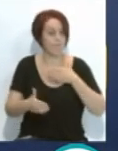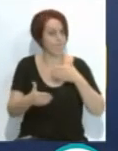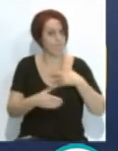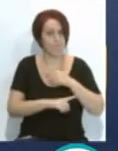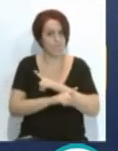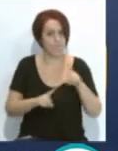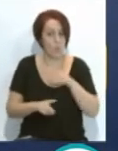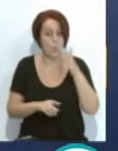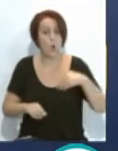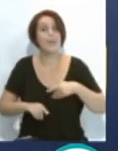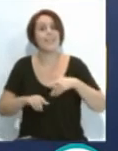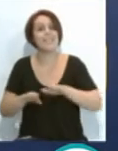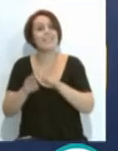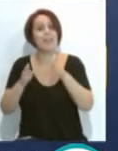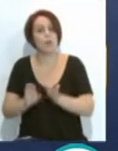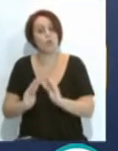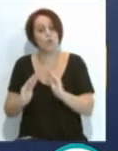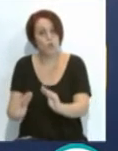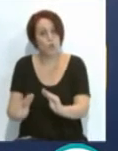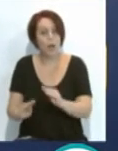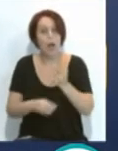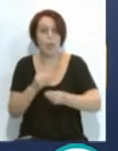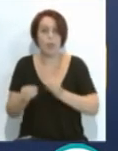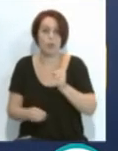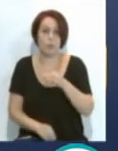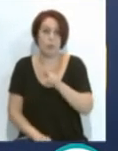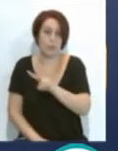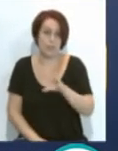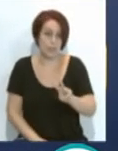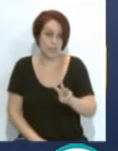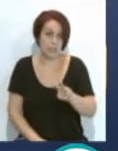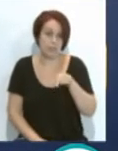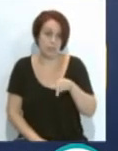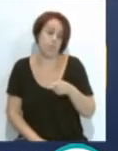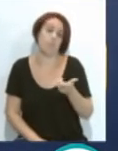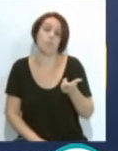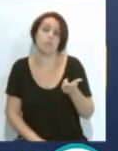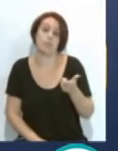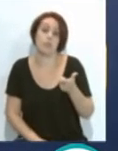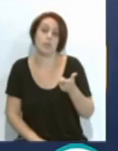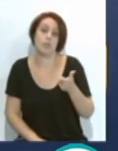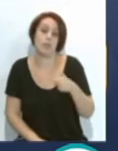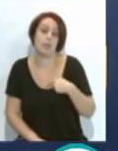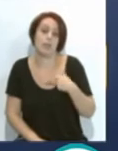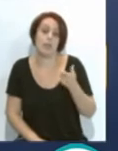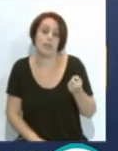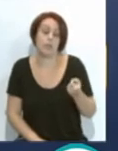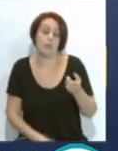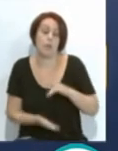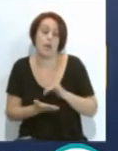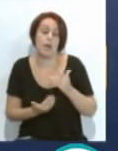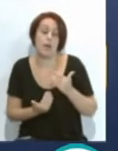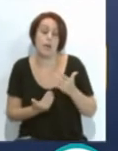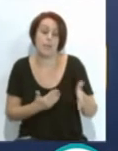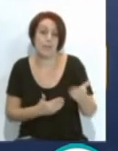Nano, hizo que el número 23, que es el de él, se quedara cuando a Sergio